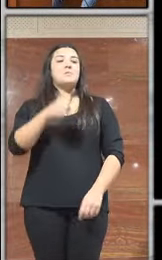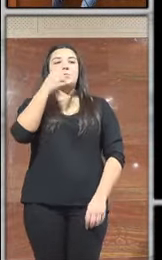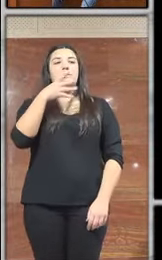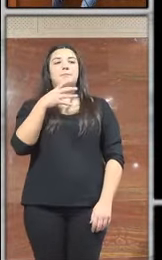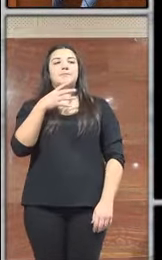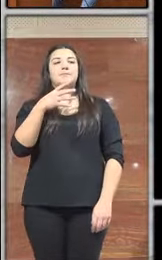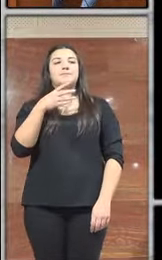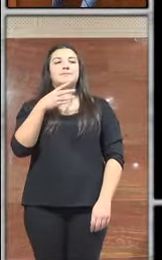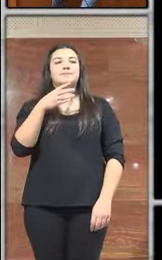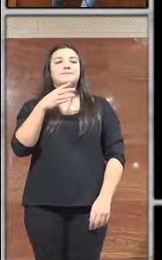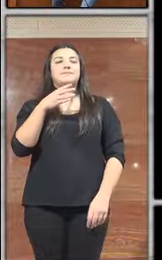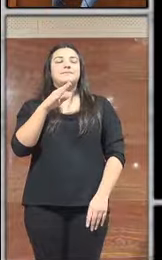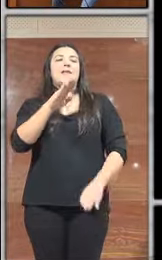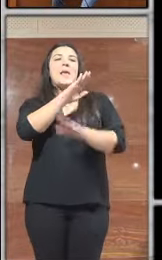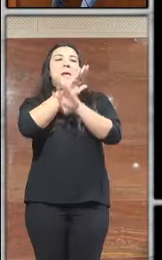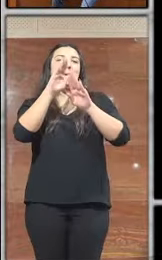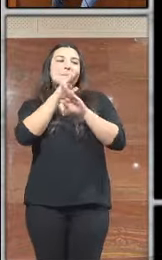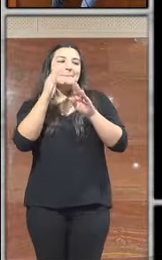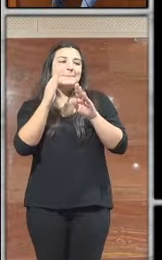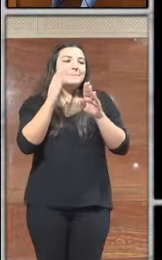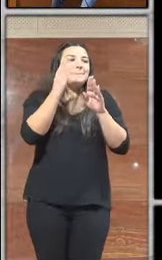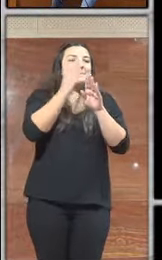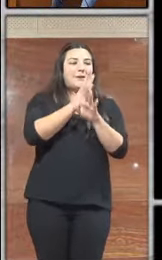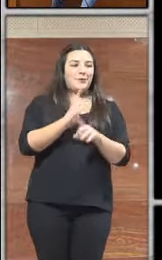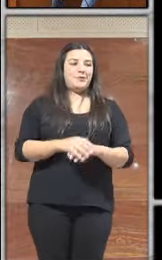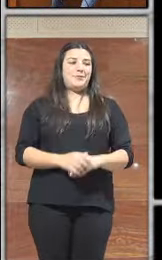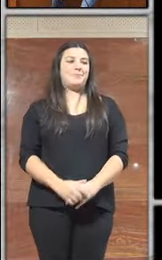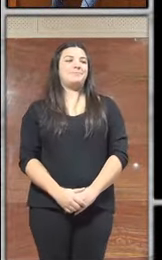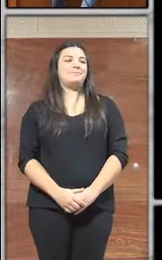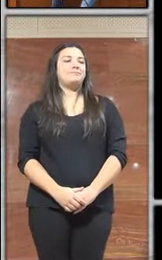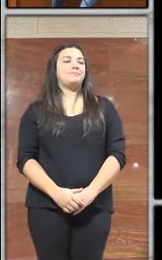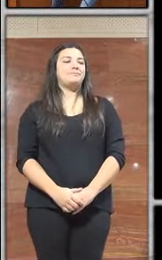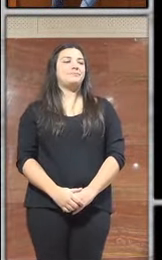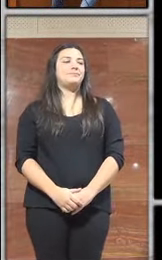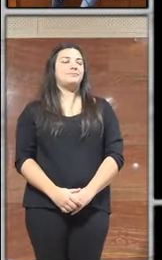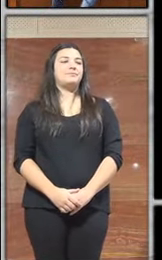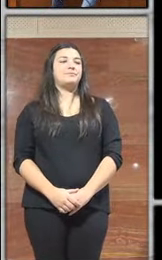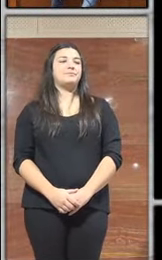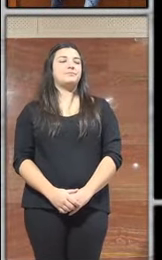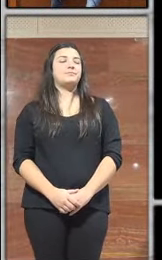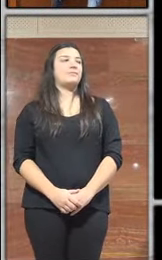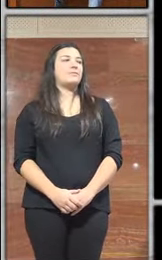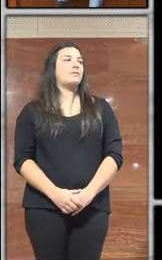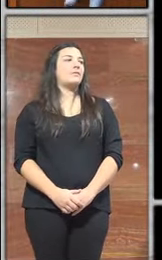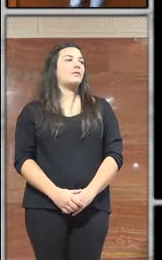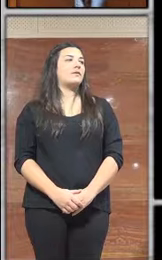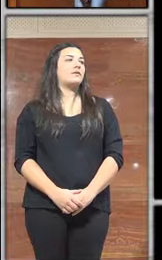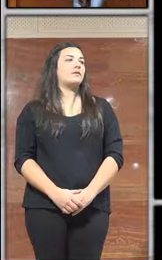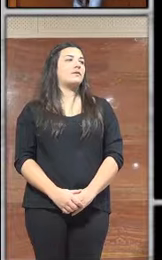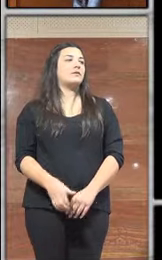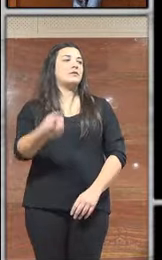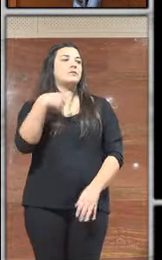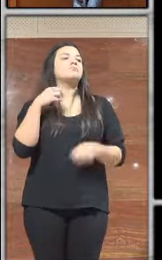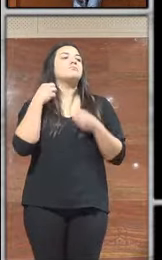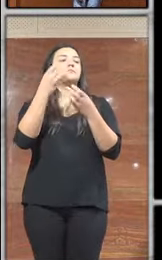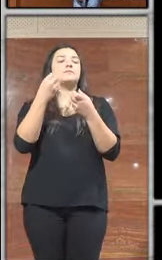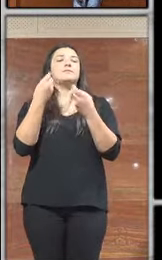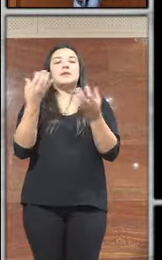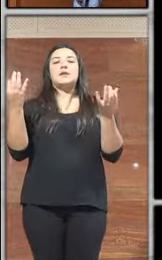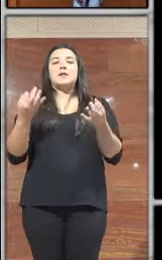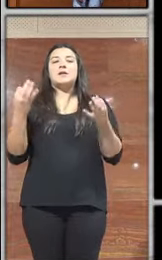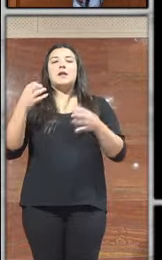no, al penúltimo. Sobre las soluciones existentes, antes de ver qué necesitamos, vamos a comentar lo que habéis dicho